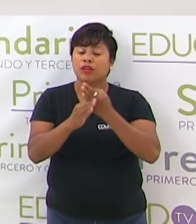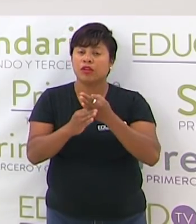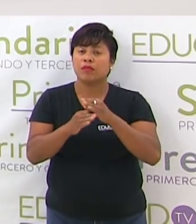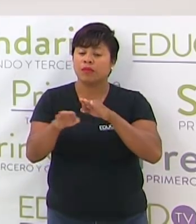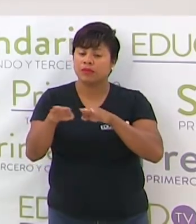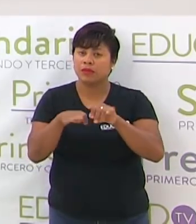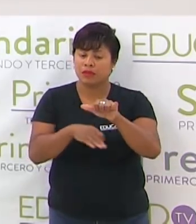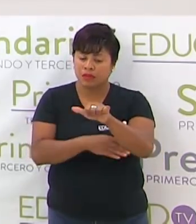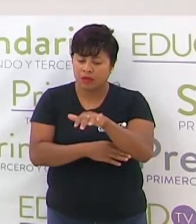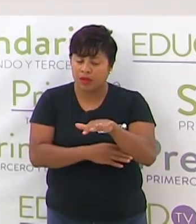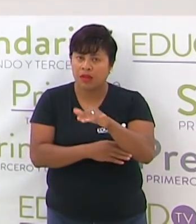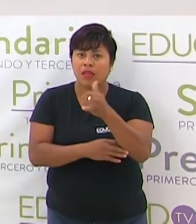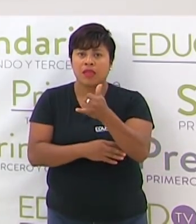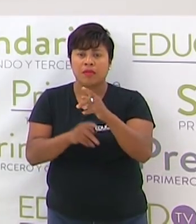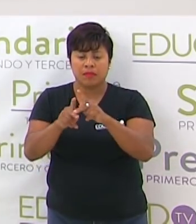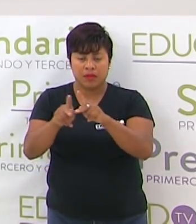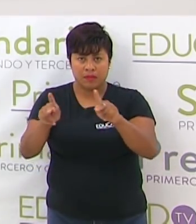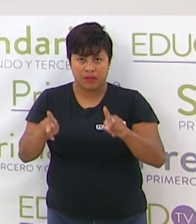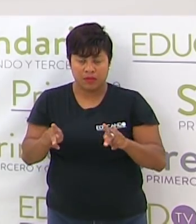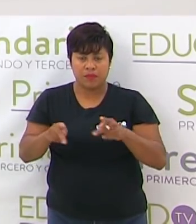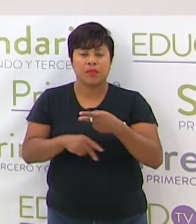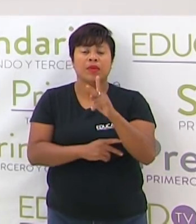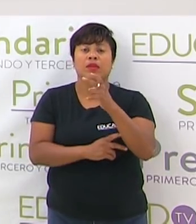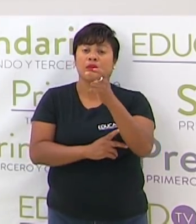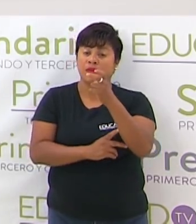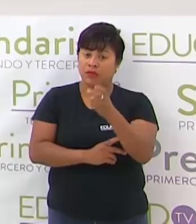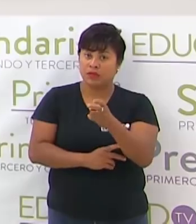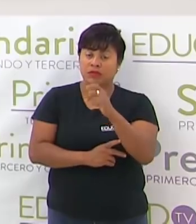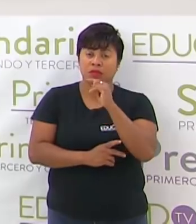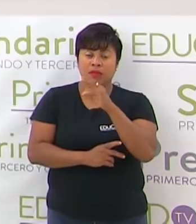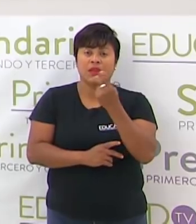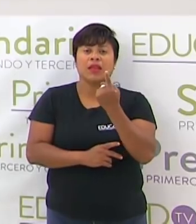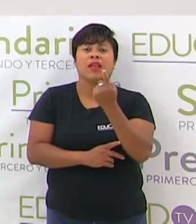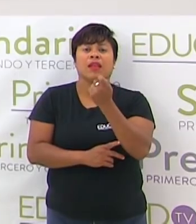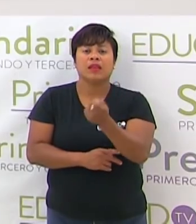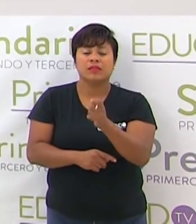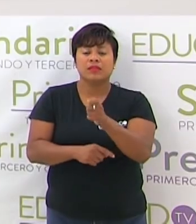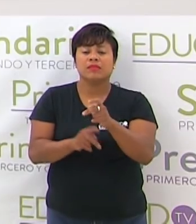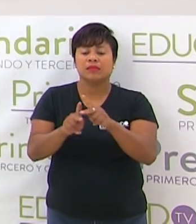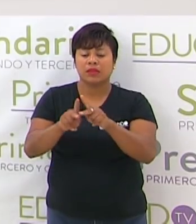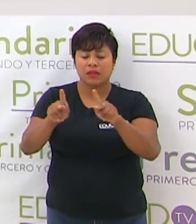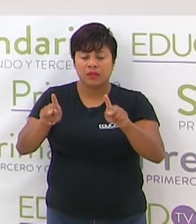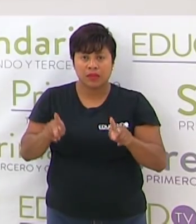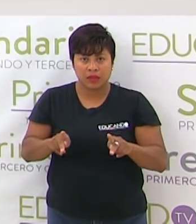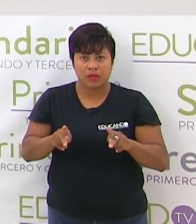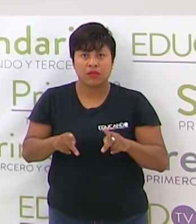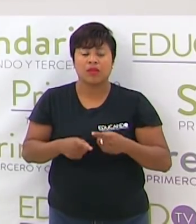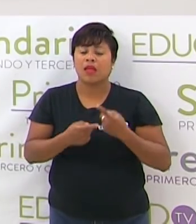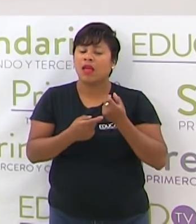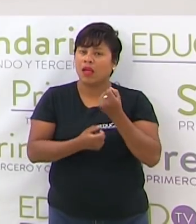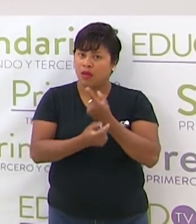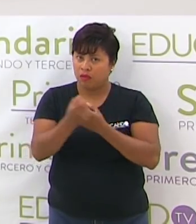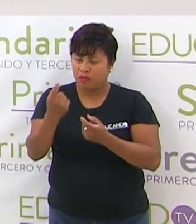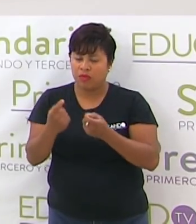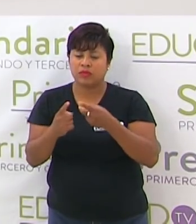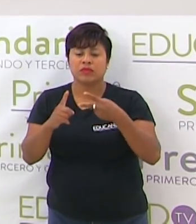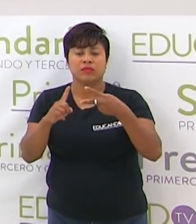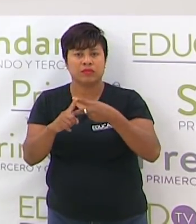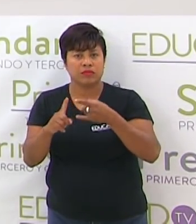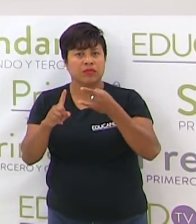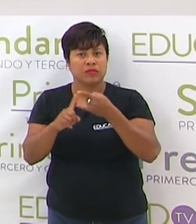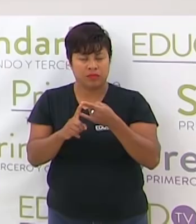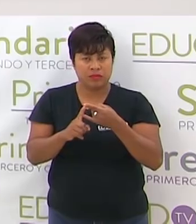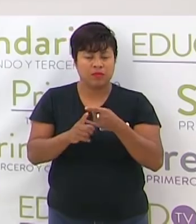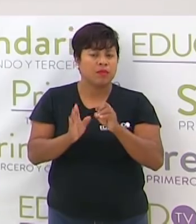con área y perímetro, pero sobre todo con lo que es el perímetro de ciertas figuras.